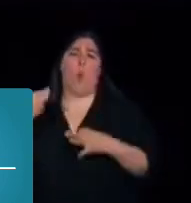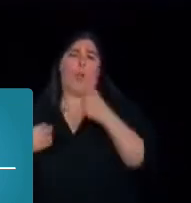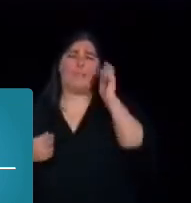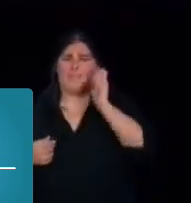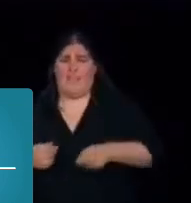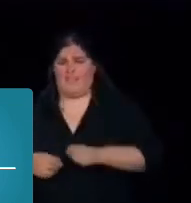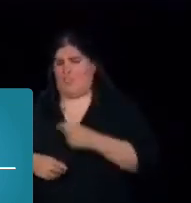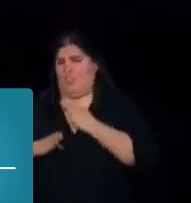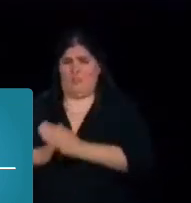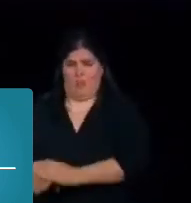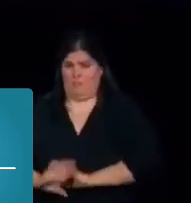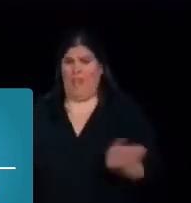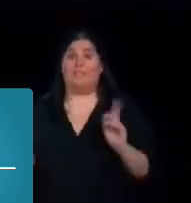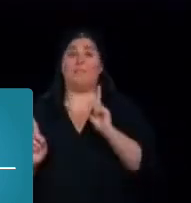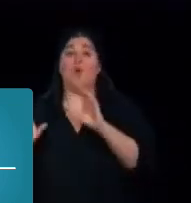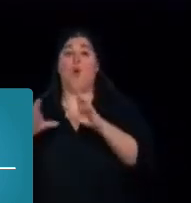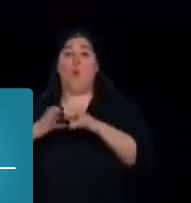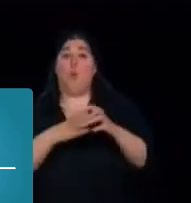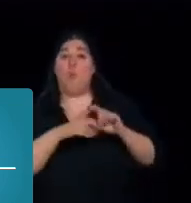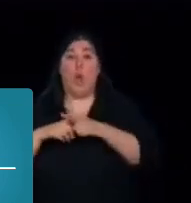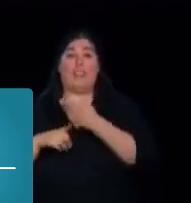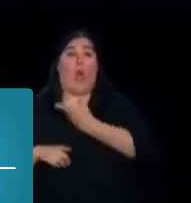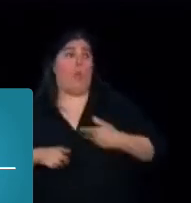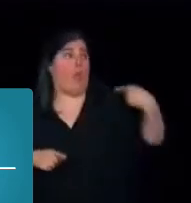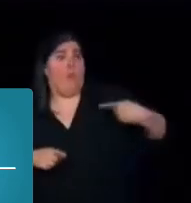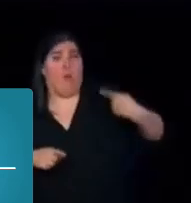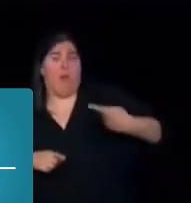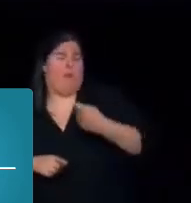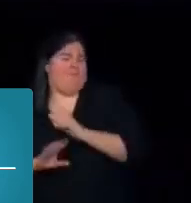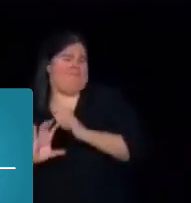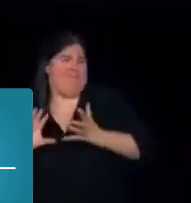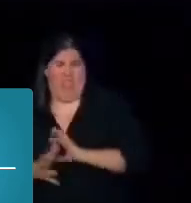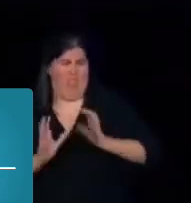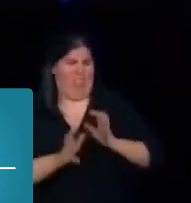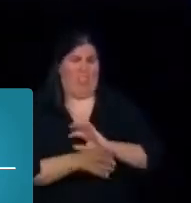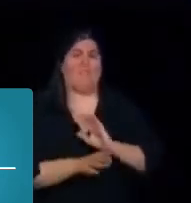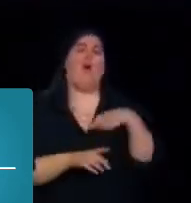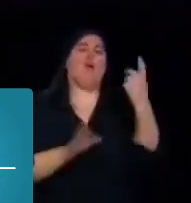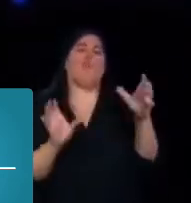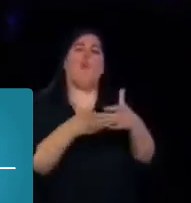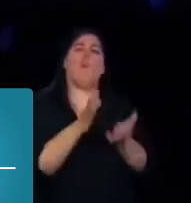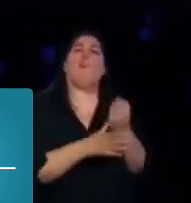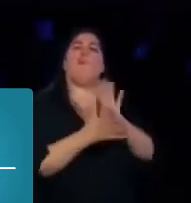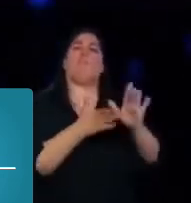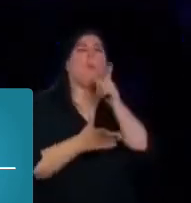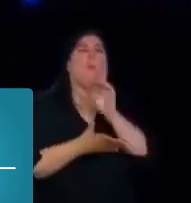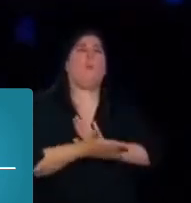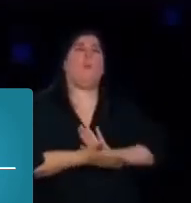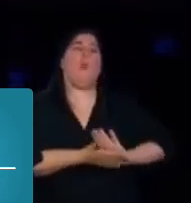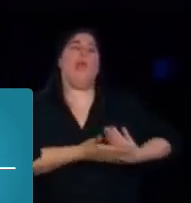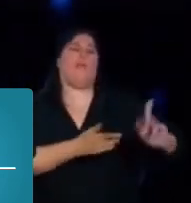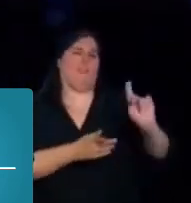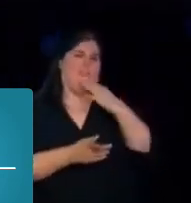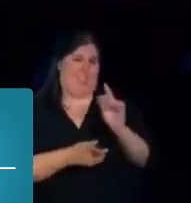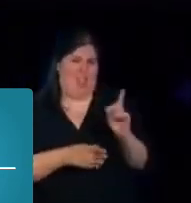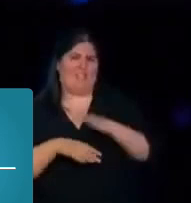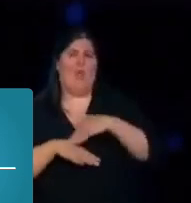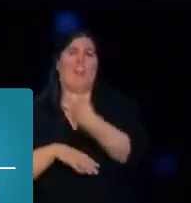la contrar respuesta la respuesta acá porque en los debates anteriores dio la más allá que es quiti Me parece que estuvo mejor que el